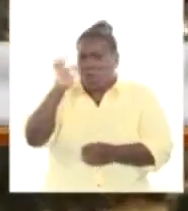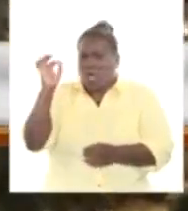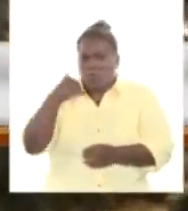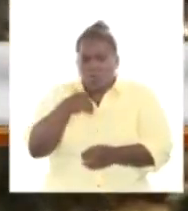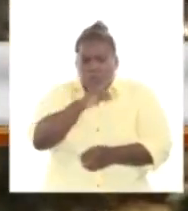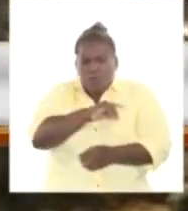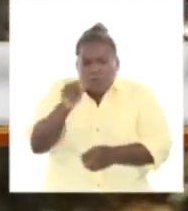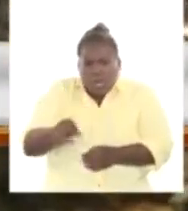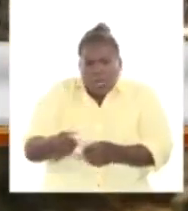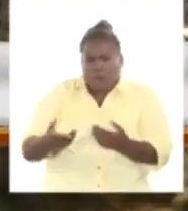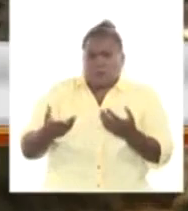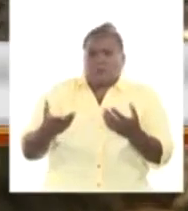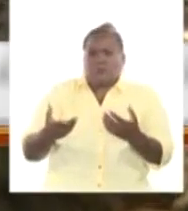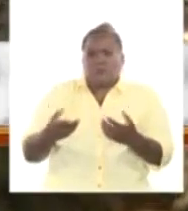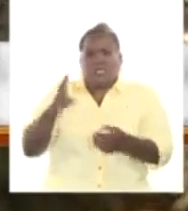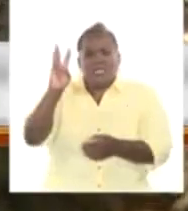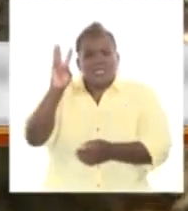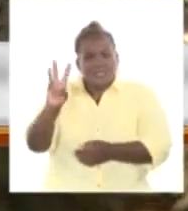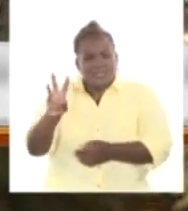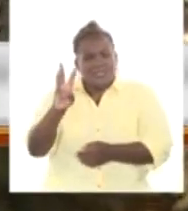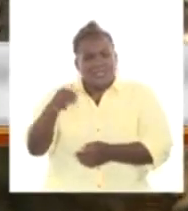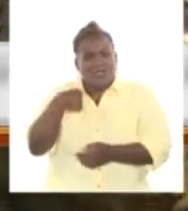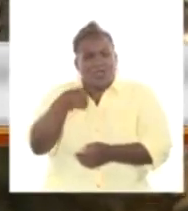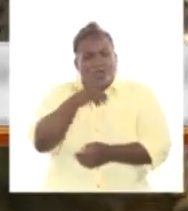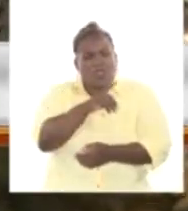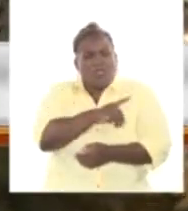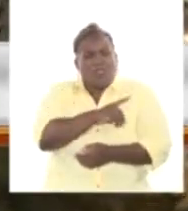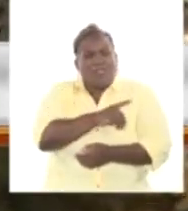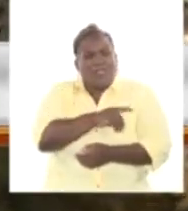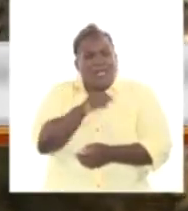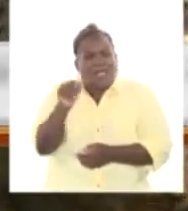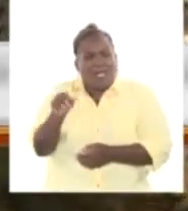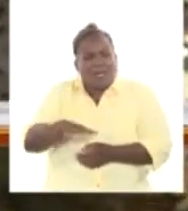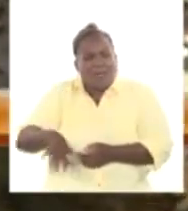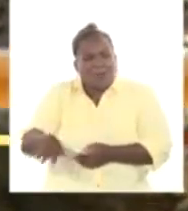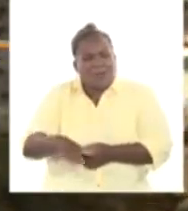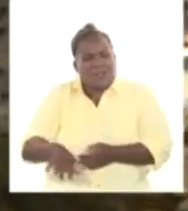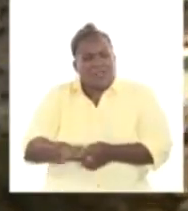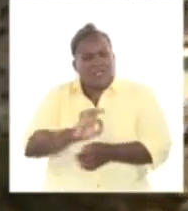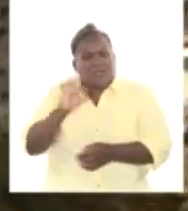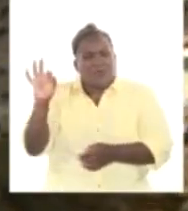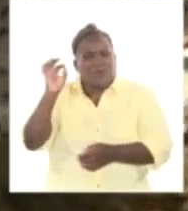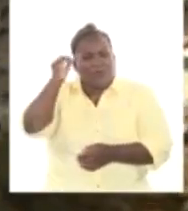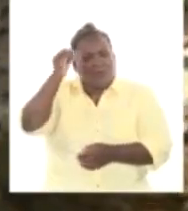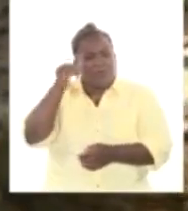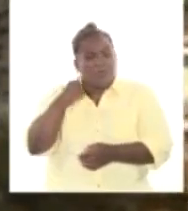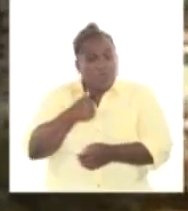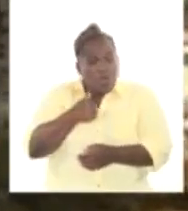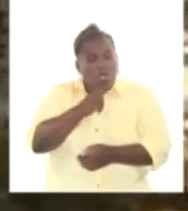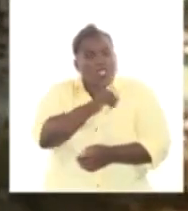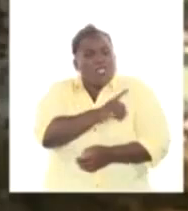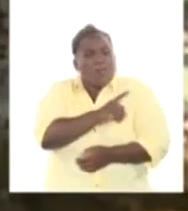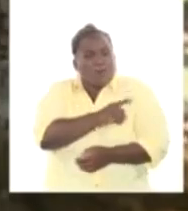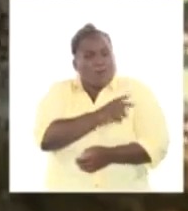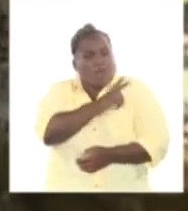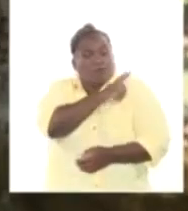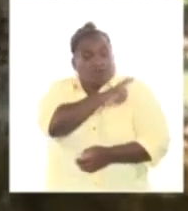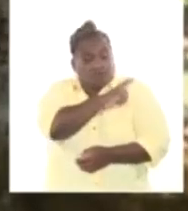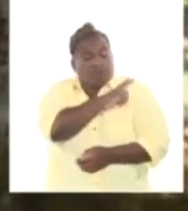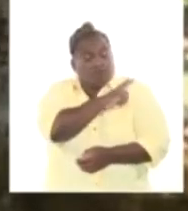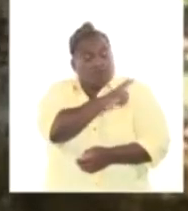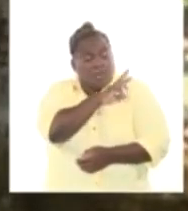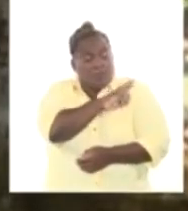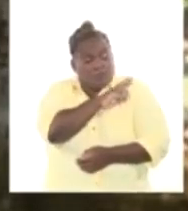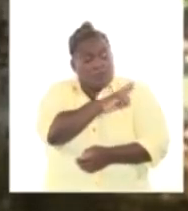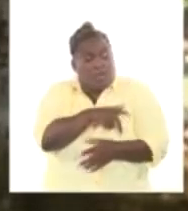sí, es tercera vez que salgo de delegado de base, pero nunca pensé ser diputado. Es una gran tarea, una gran